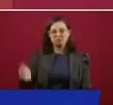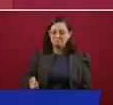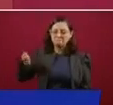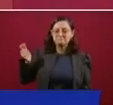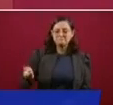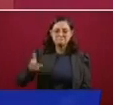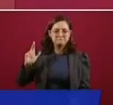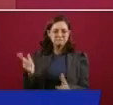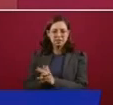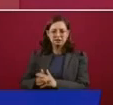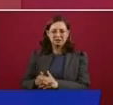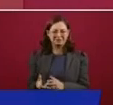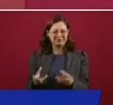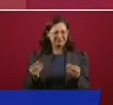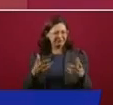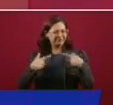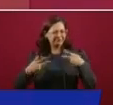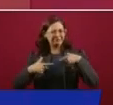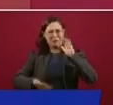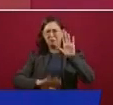Ya lo dije, masacres.